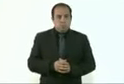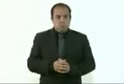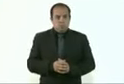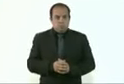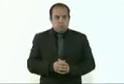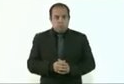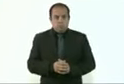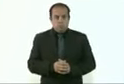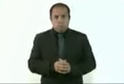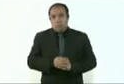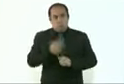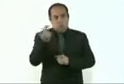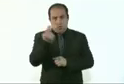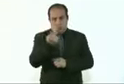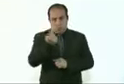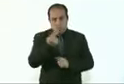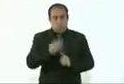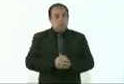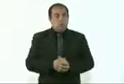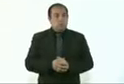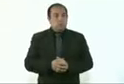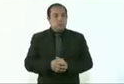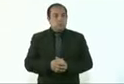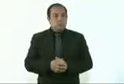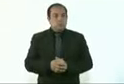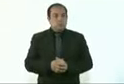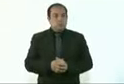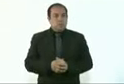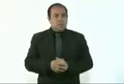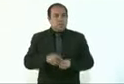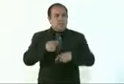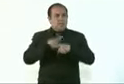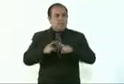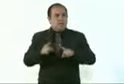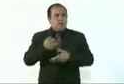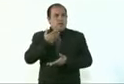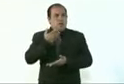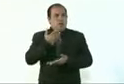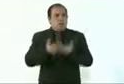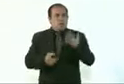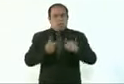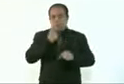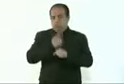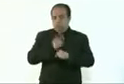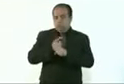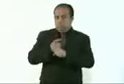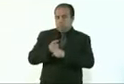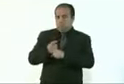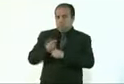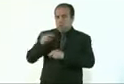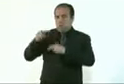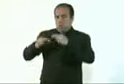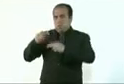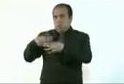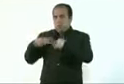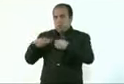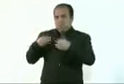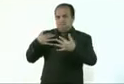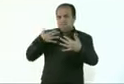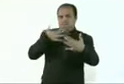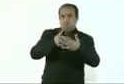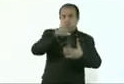no se considera necesario, y además la gran diferencia frente a la primera ola y lo que tenemos hoy es